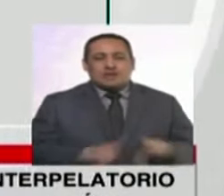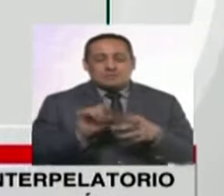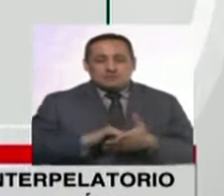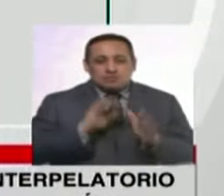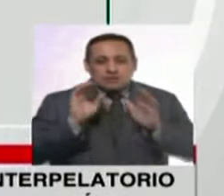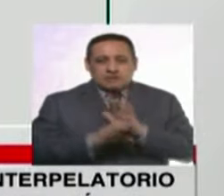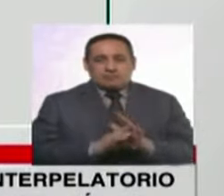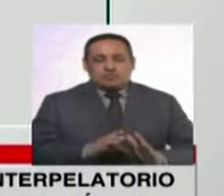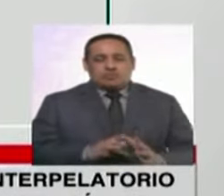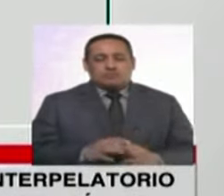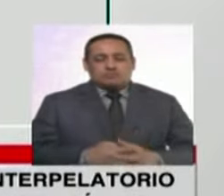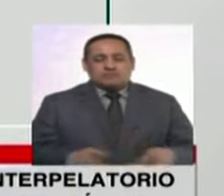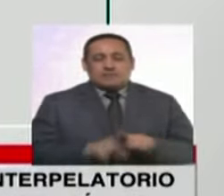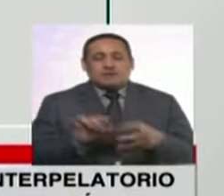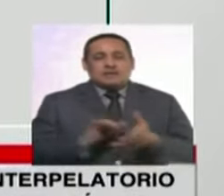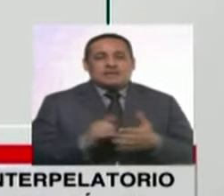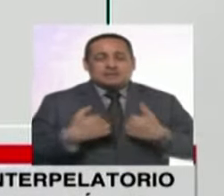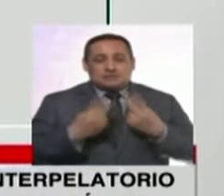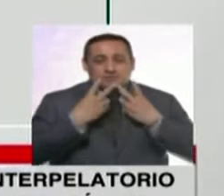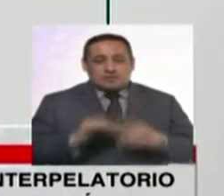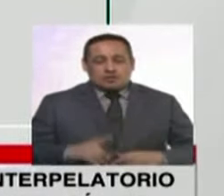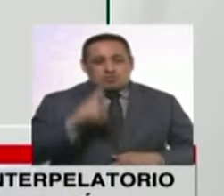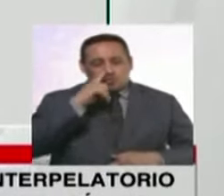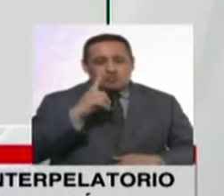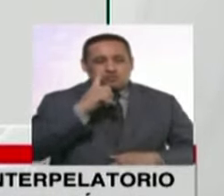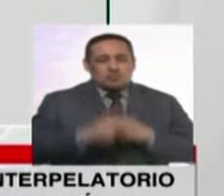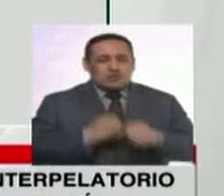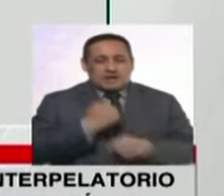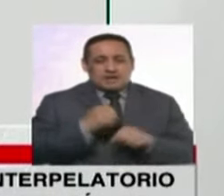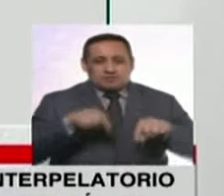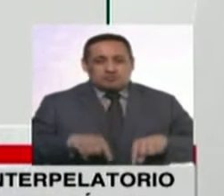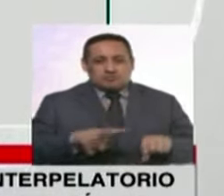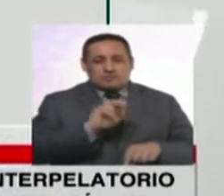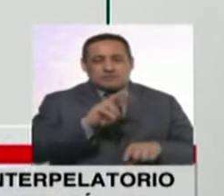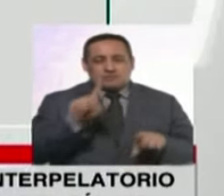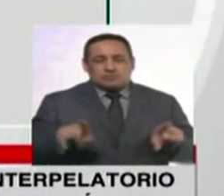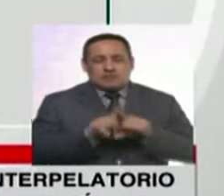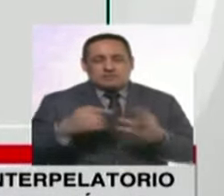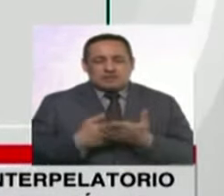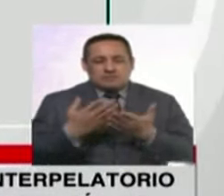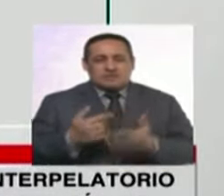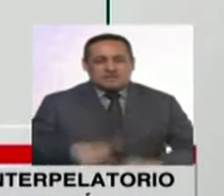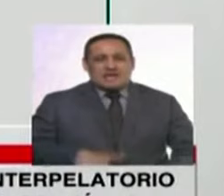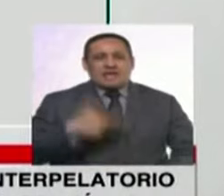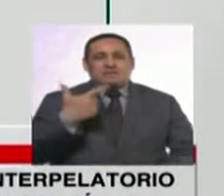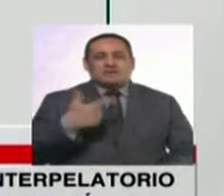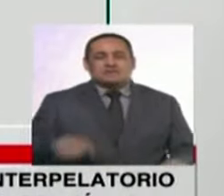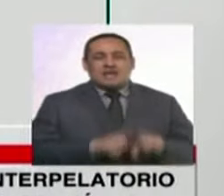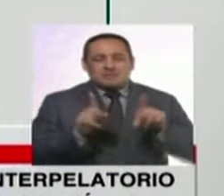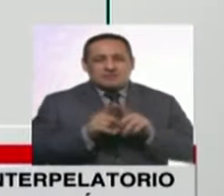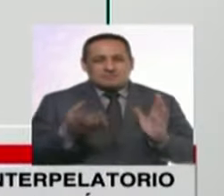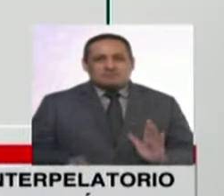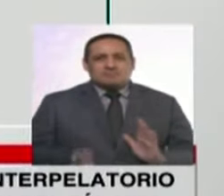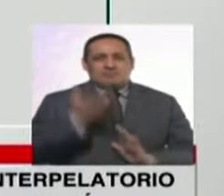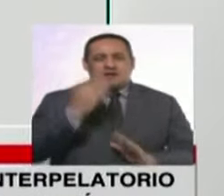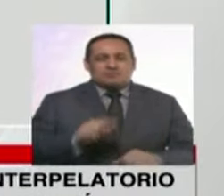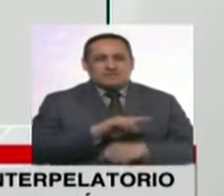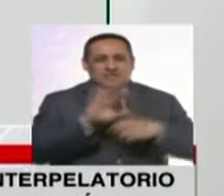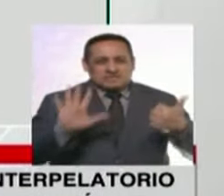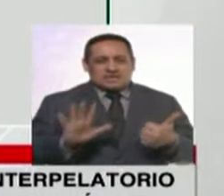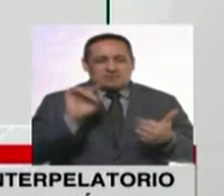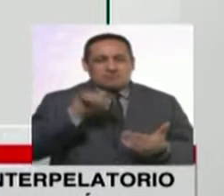por ejemplo tenemos que en junio en el presente año la incidencia de homicidio con arma de fuego se elevó en